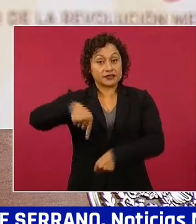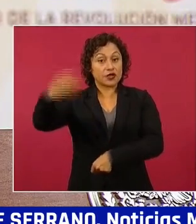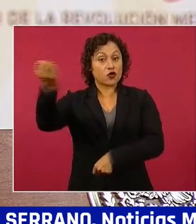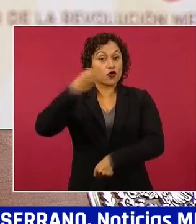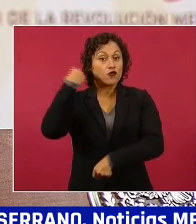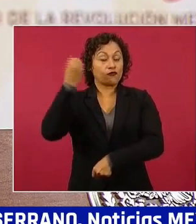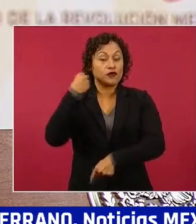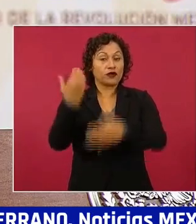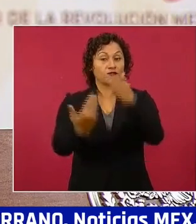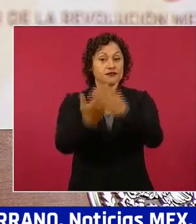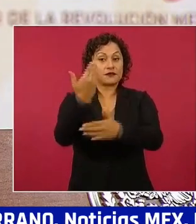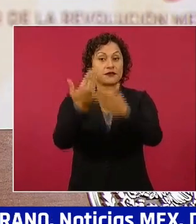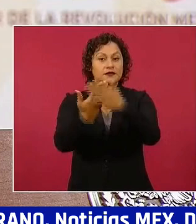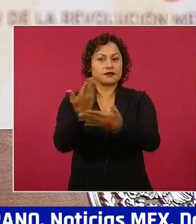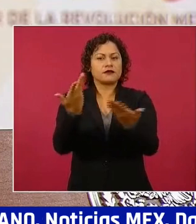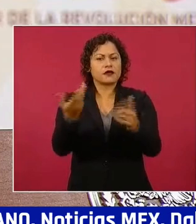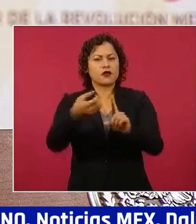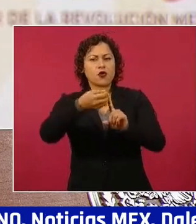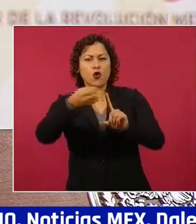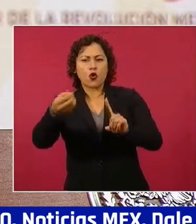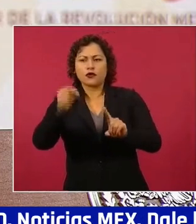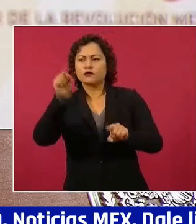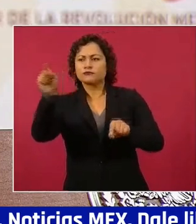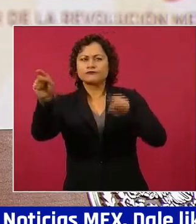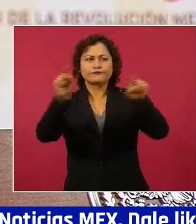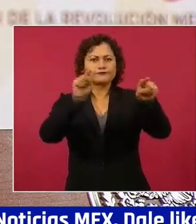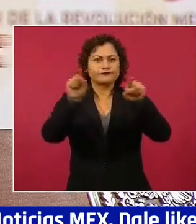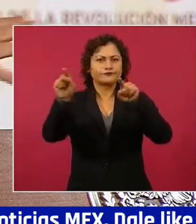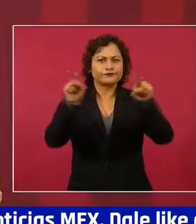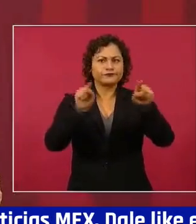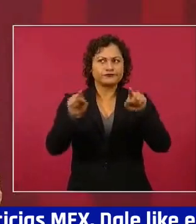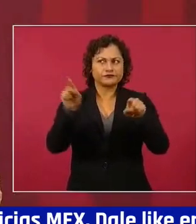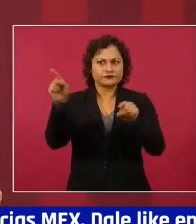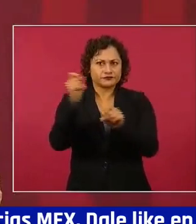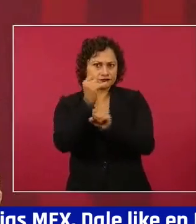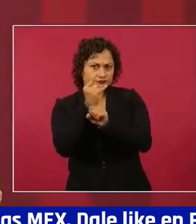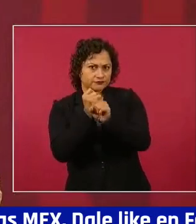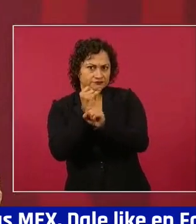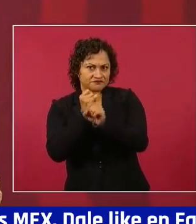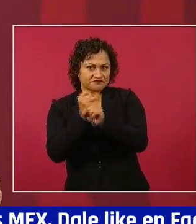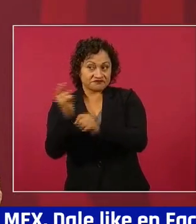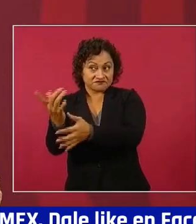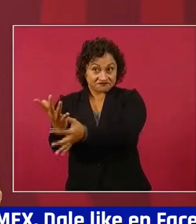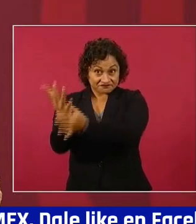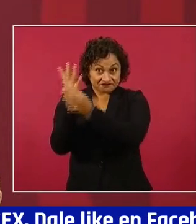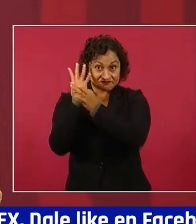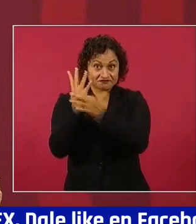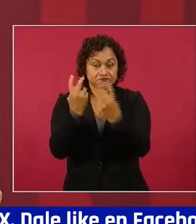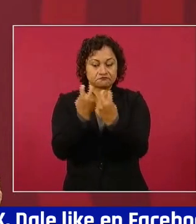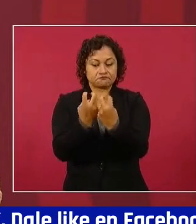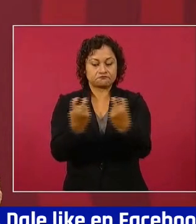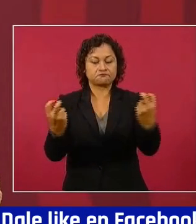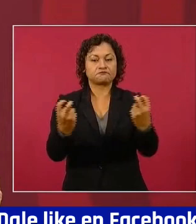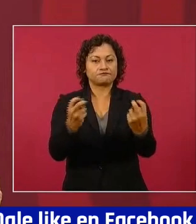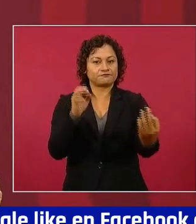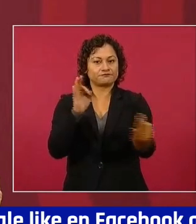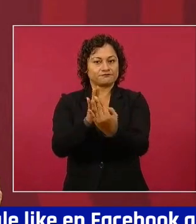y cuál era la mecánica de la mañanera y cómo solo los de la primera fila podían preguntar.